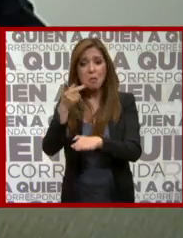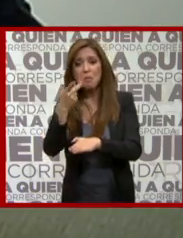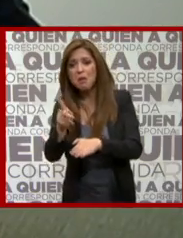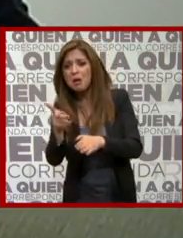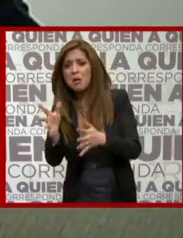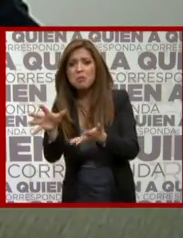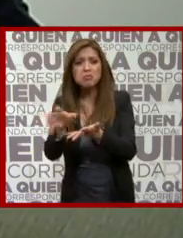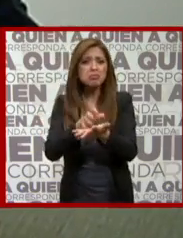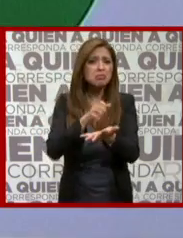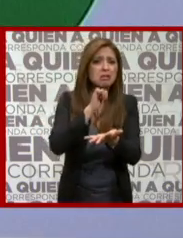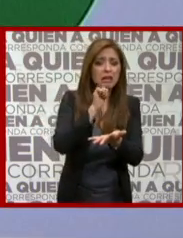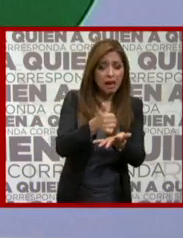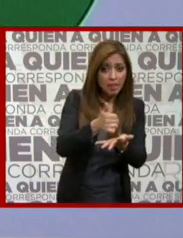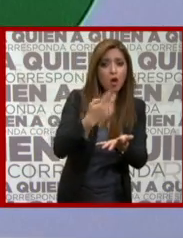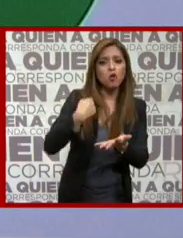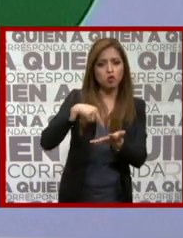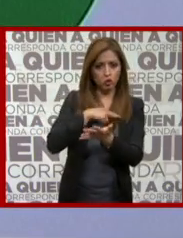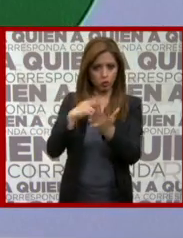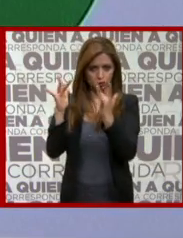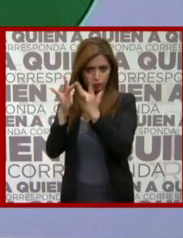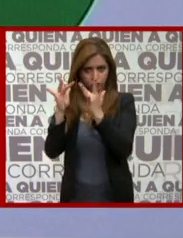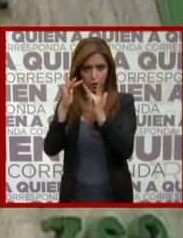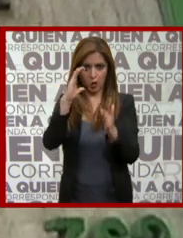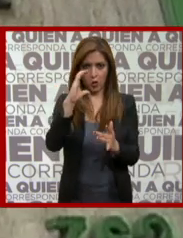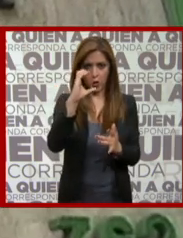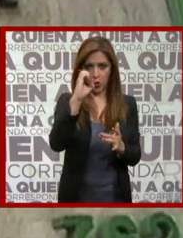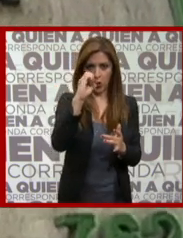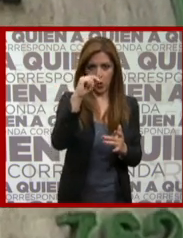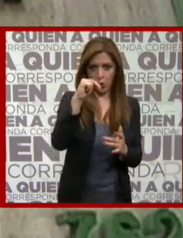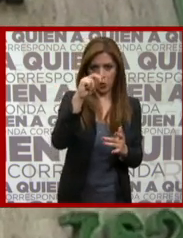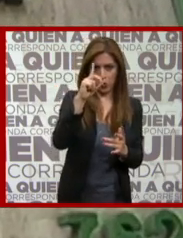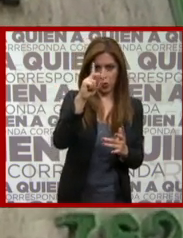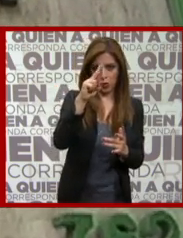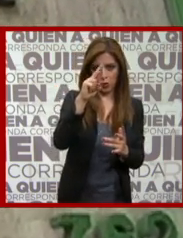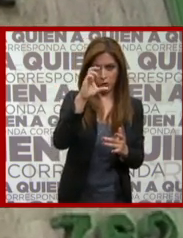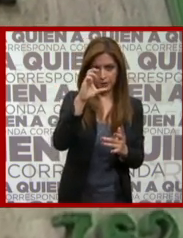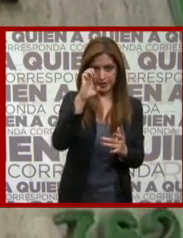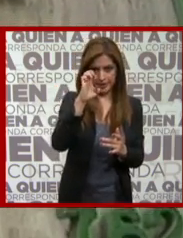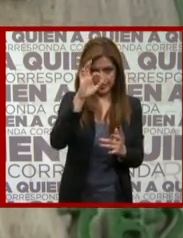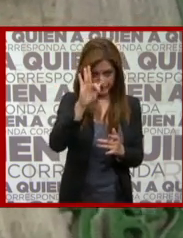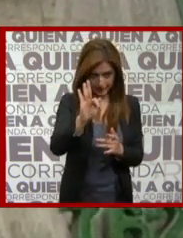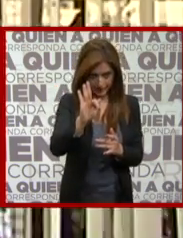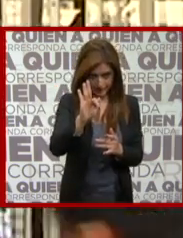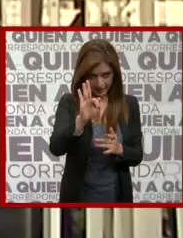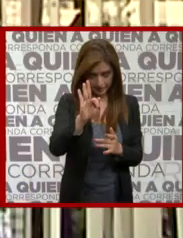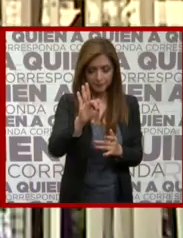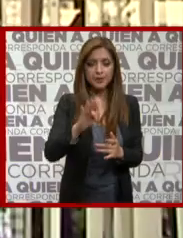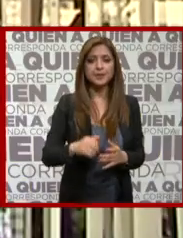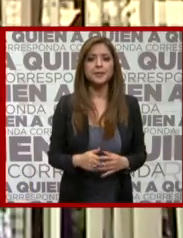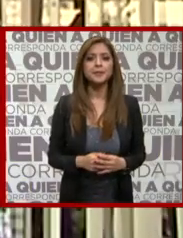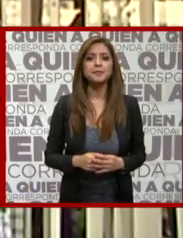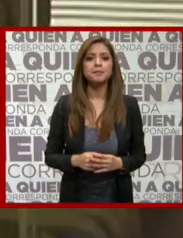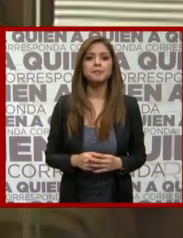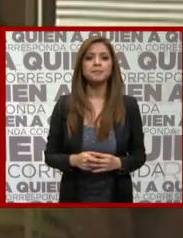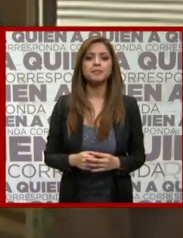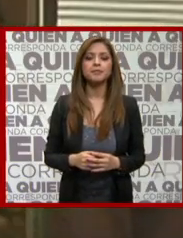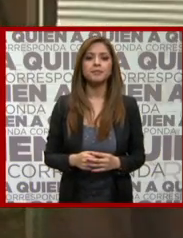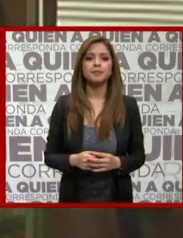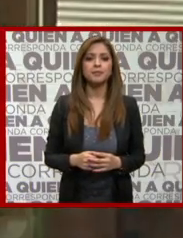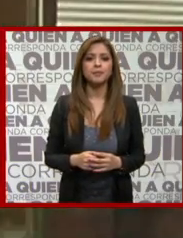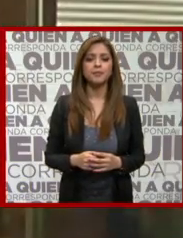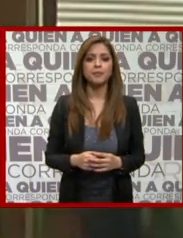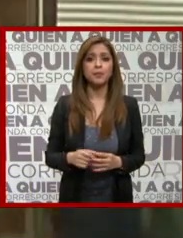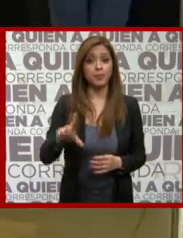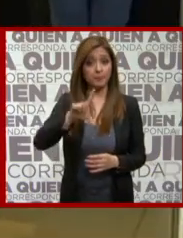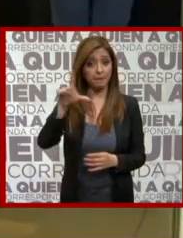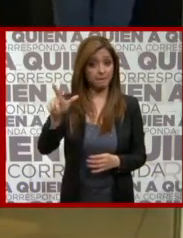reflejado. Hicimos contacto con la Comisión Nacional para la Protección y Defensa de los Usuarios de Servicios Financieros, CONDUSEF, y